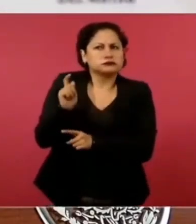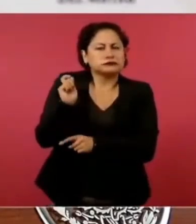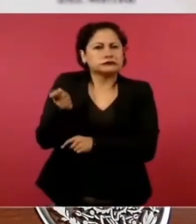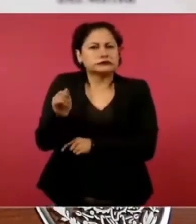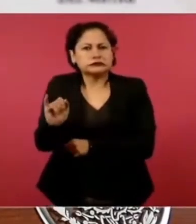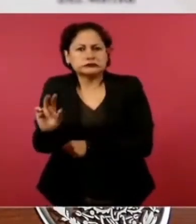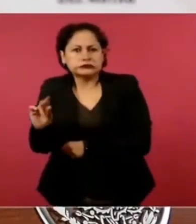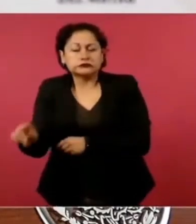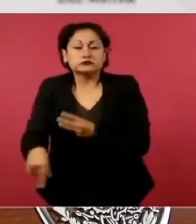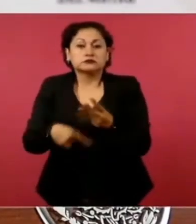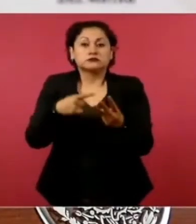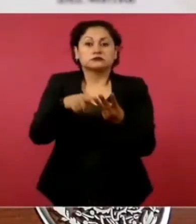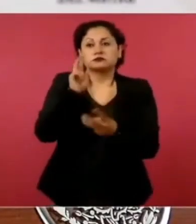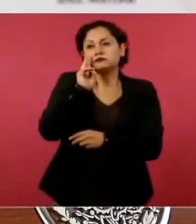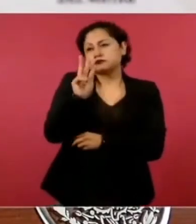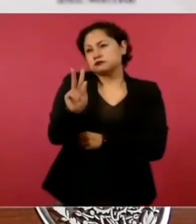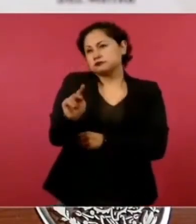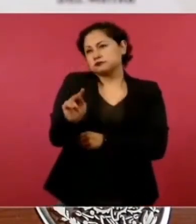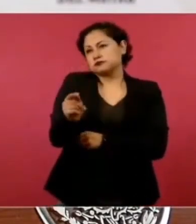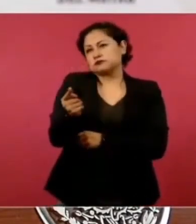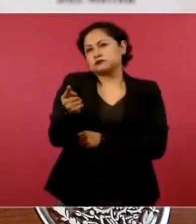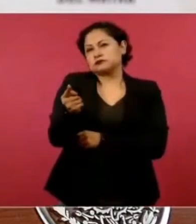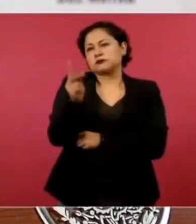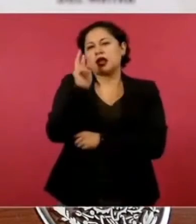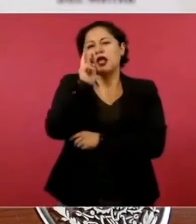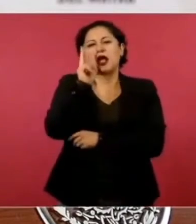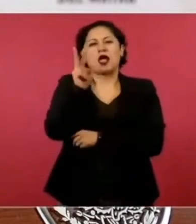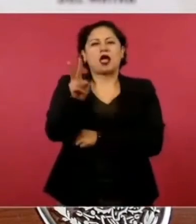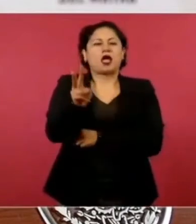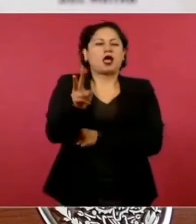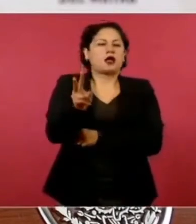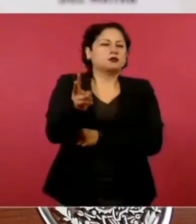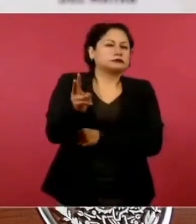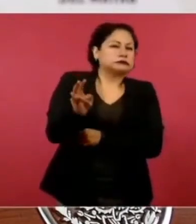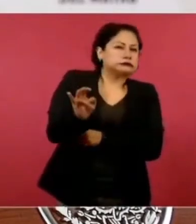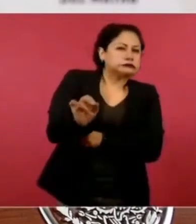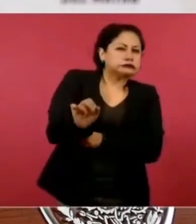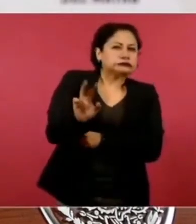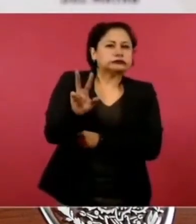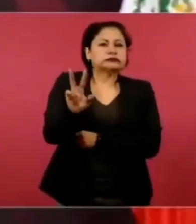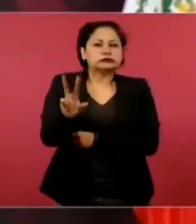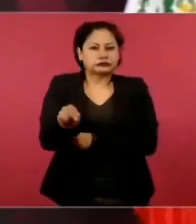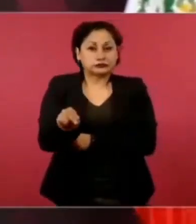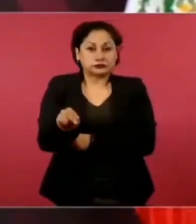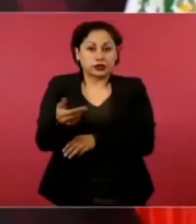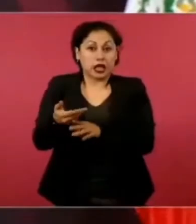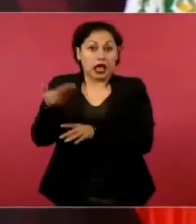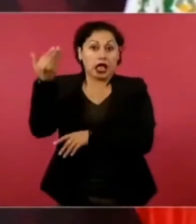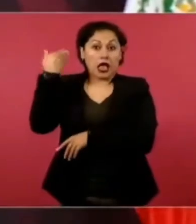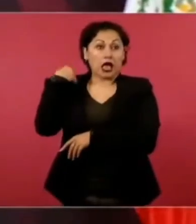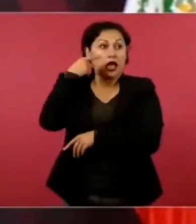Ya no es susceptible de manipulación.